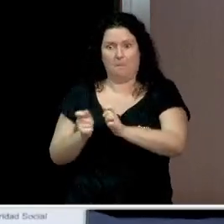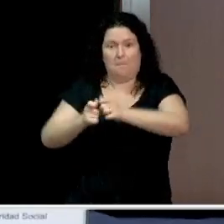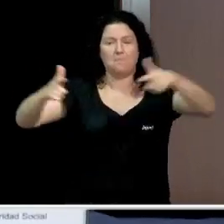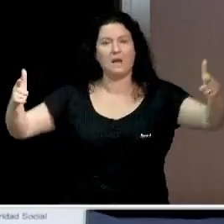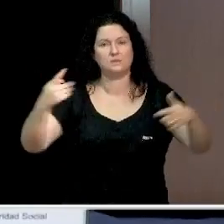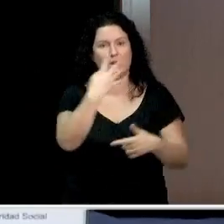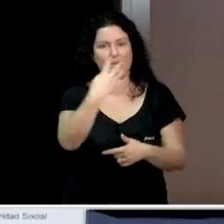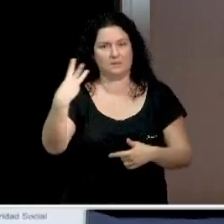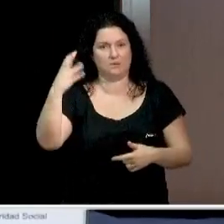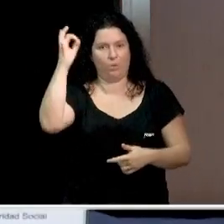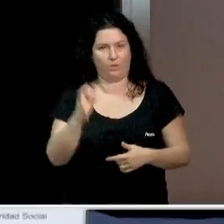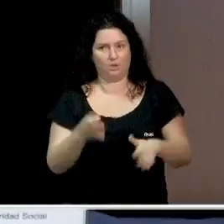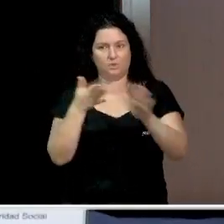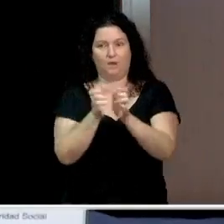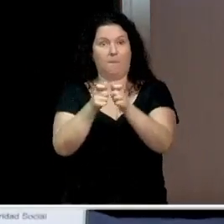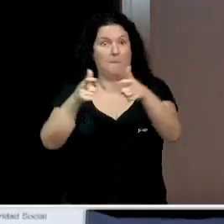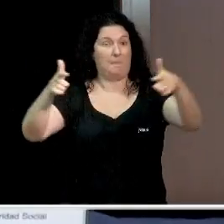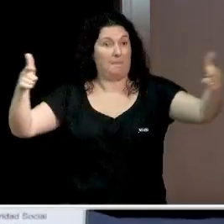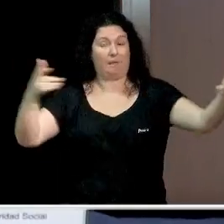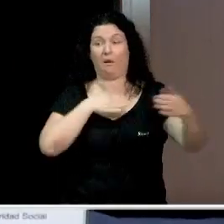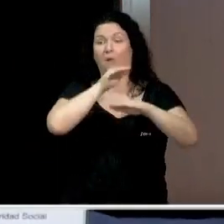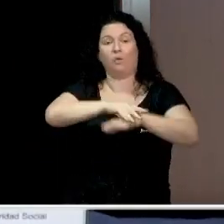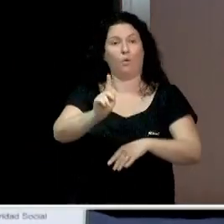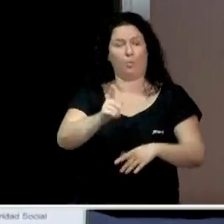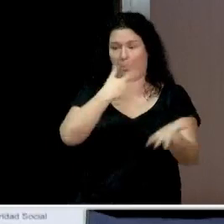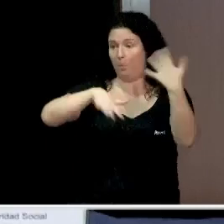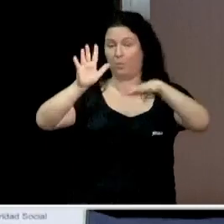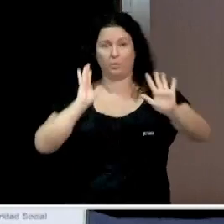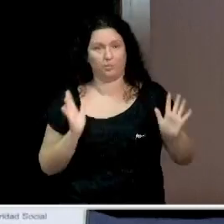una tendencia creciente a incumplir, y a incumplir mucho.